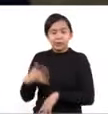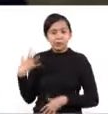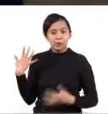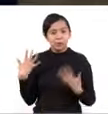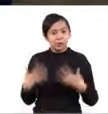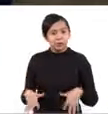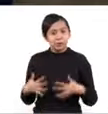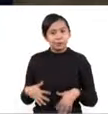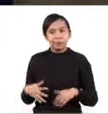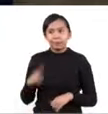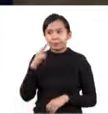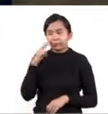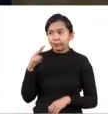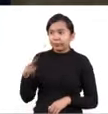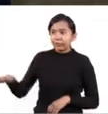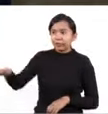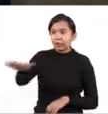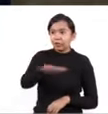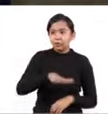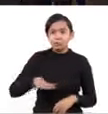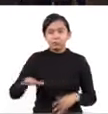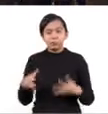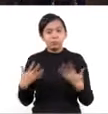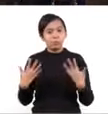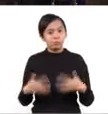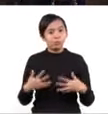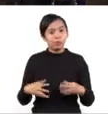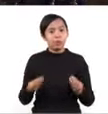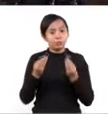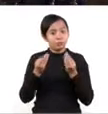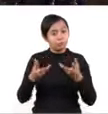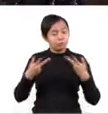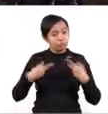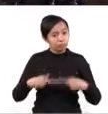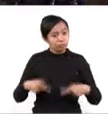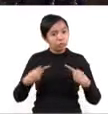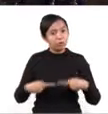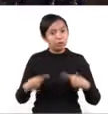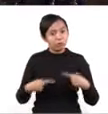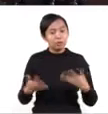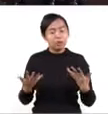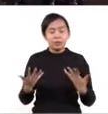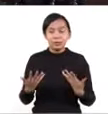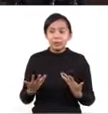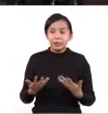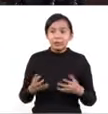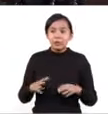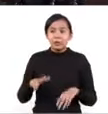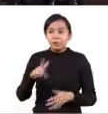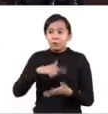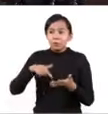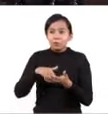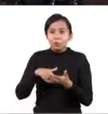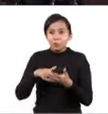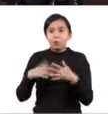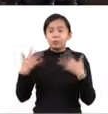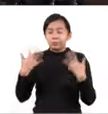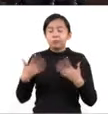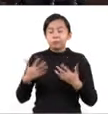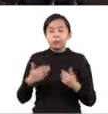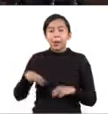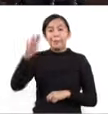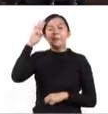lo que no solo es un espacio de vida para mucha gente, sino también un espacio de futuro. Y